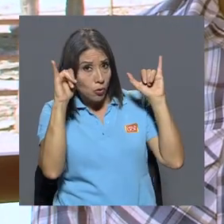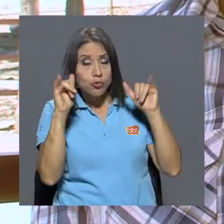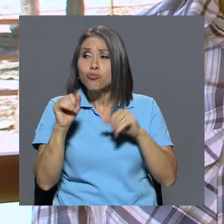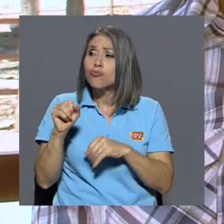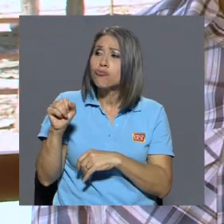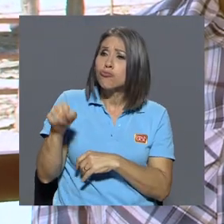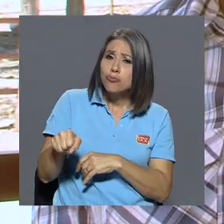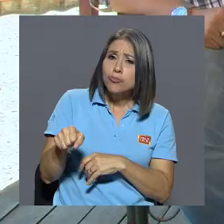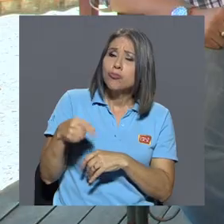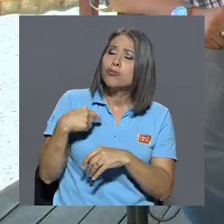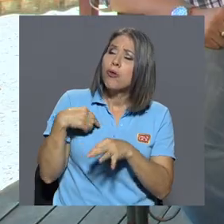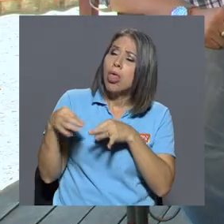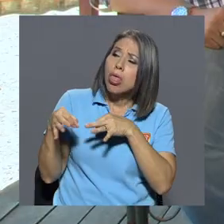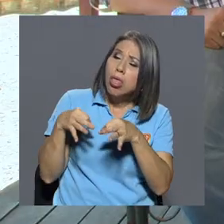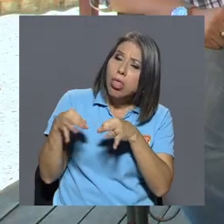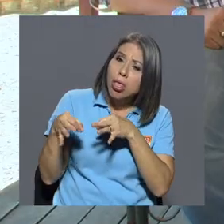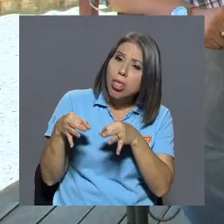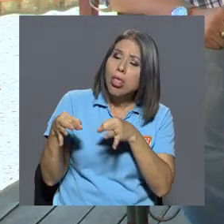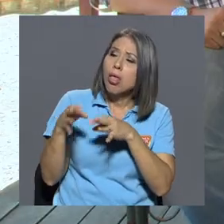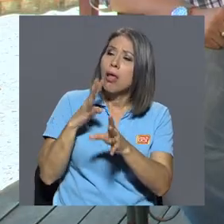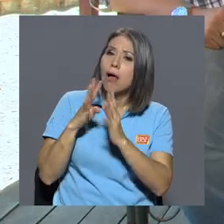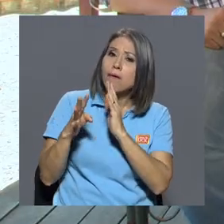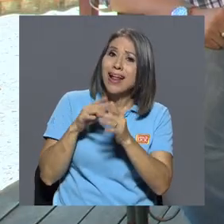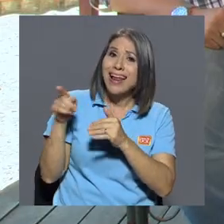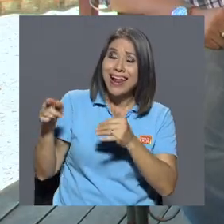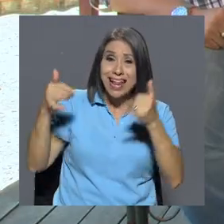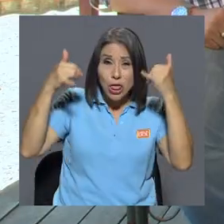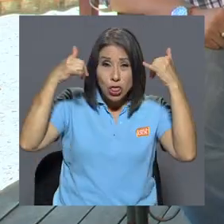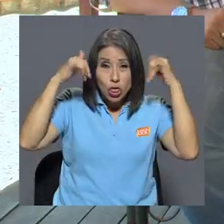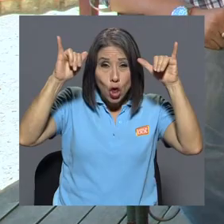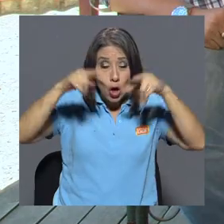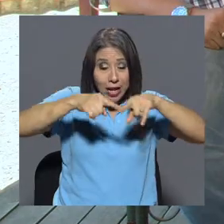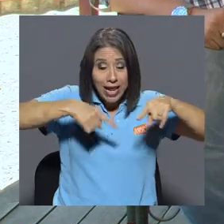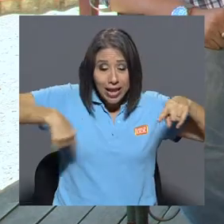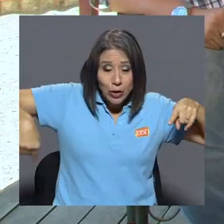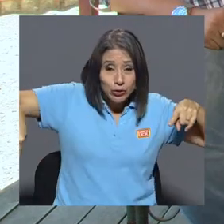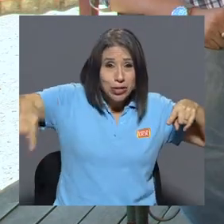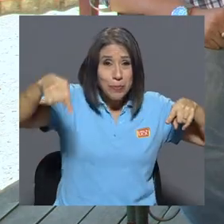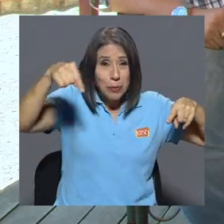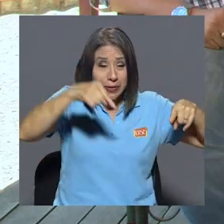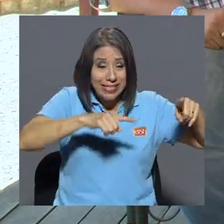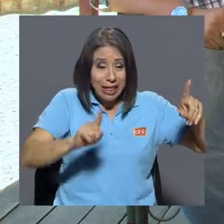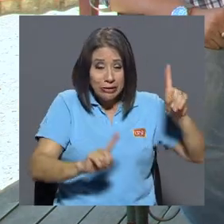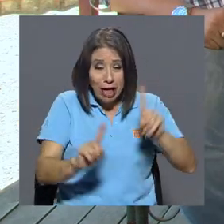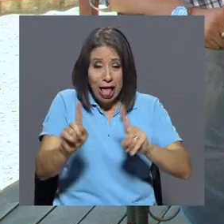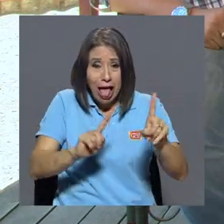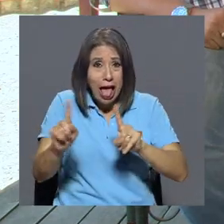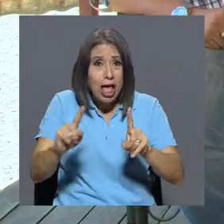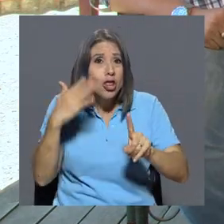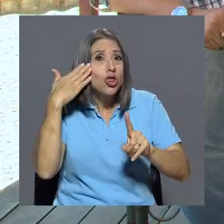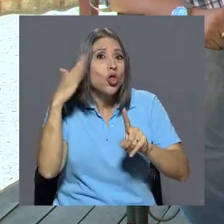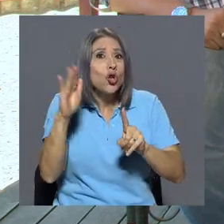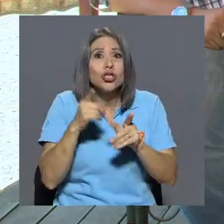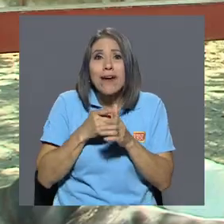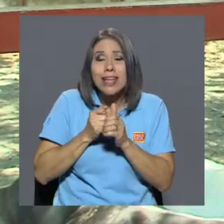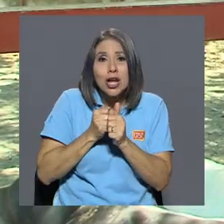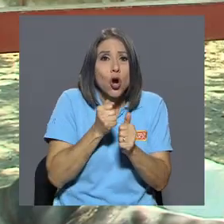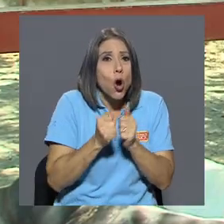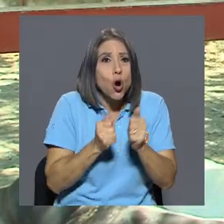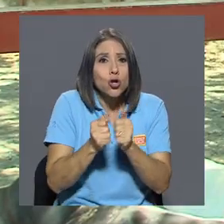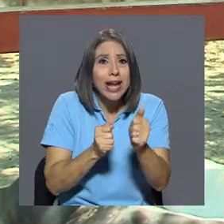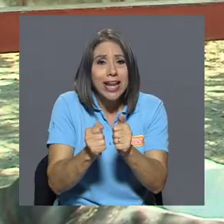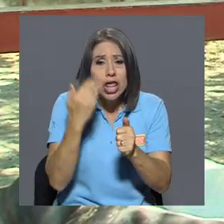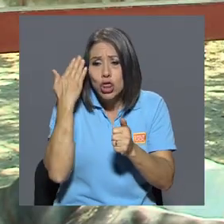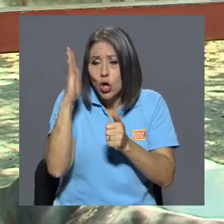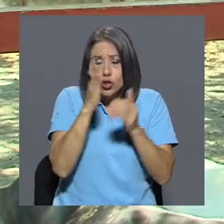empecé a hablarle a él de que los toreros improvisados no sabían correr, que no sabían alistarse, que no sabían cómo